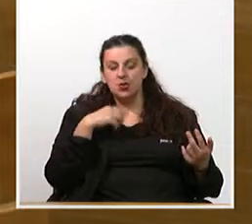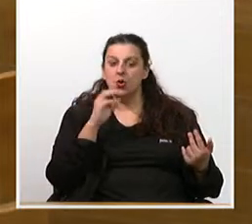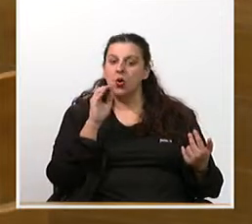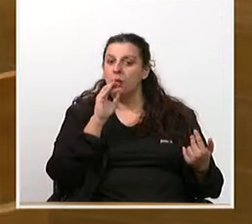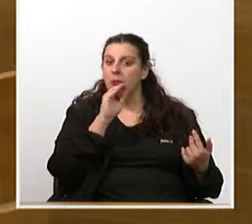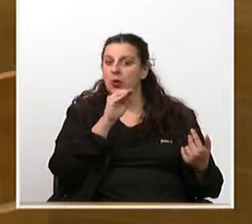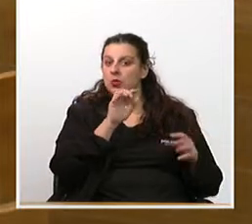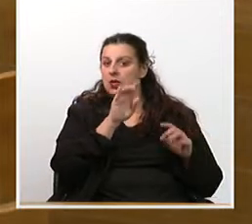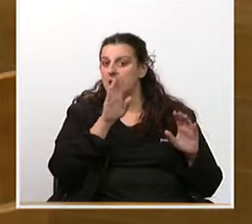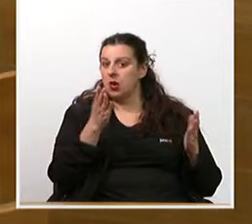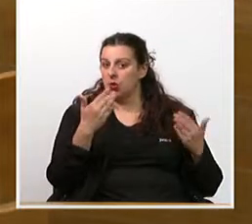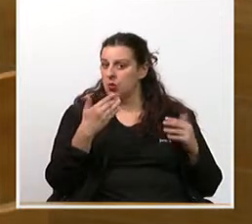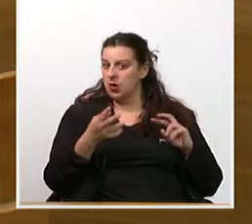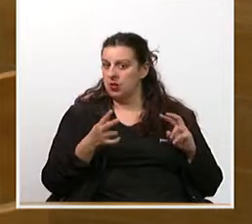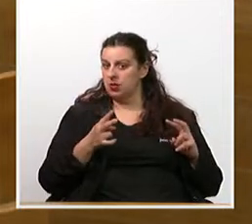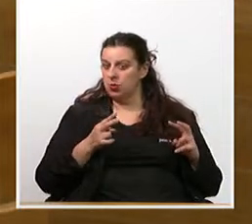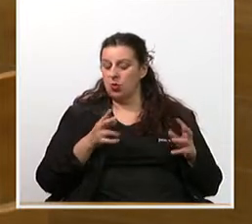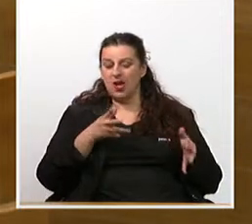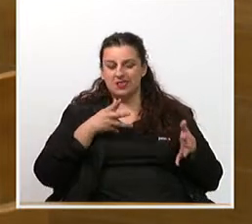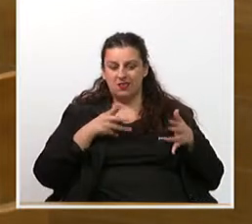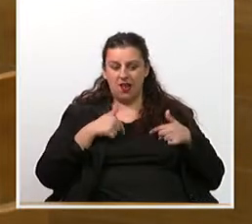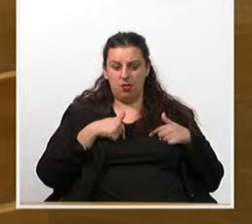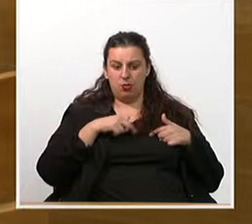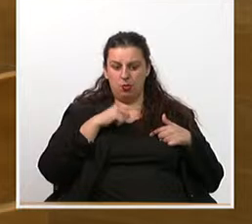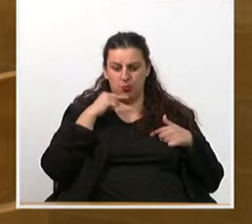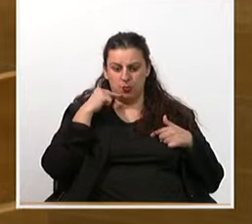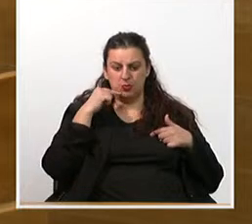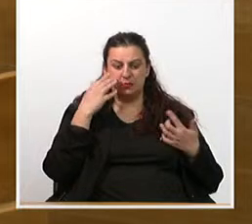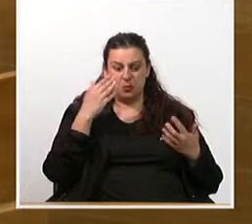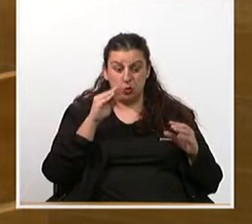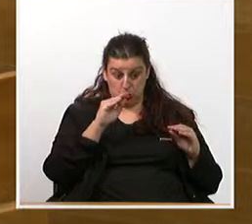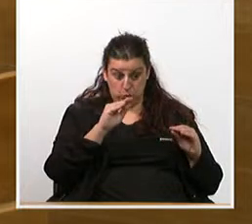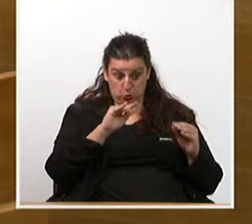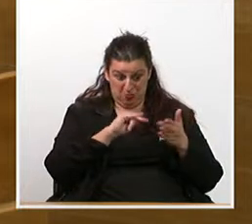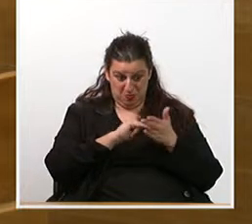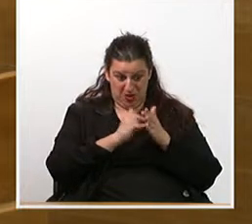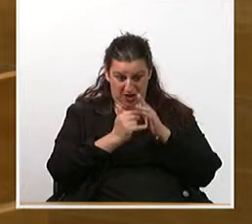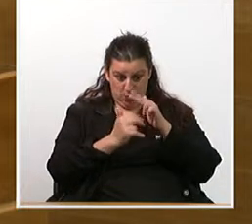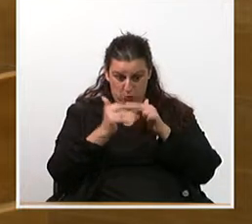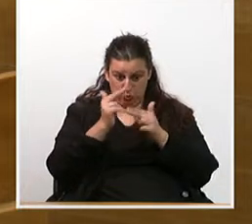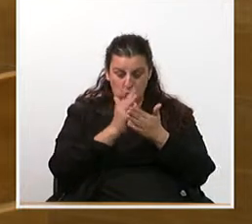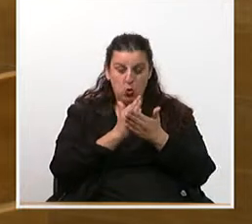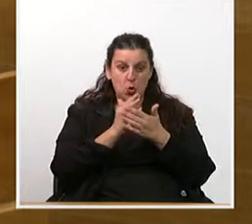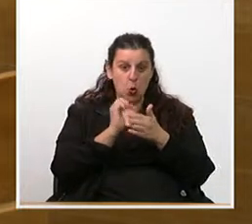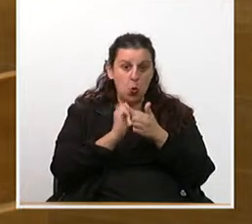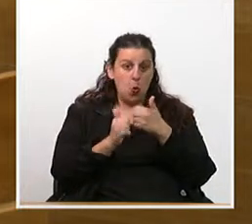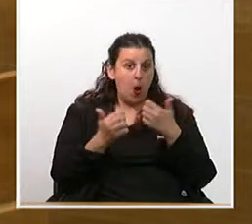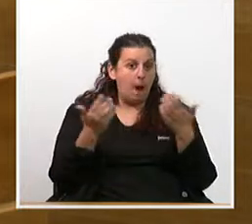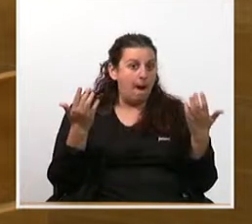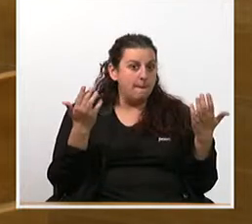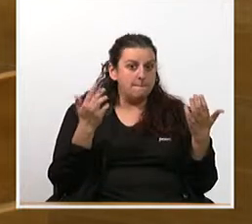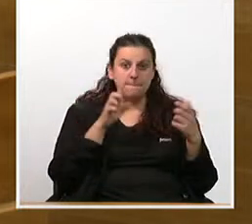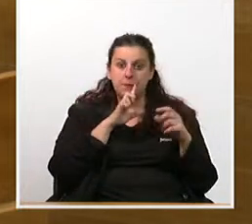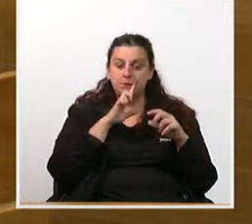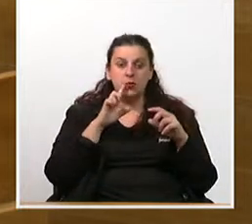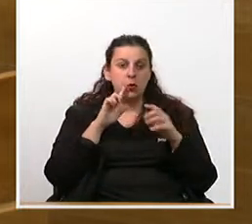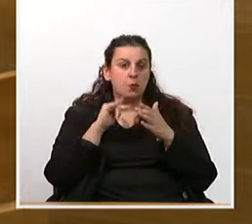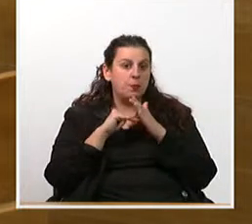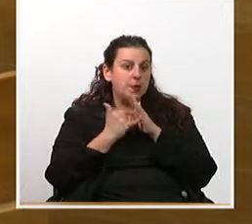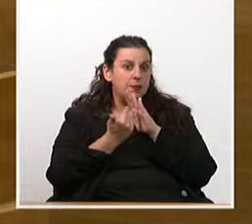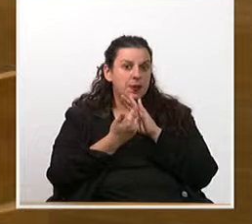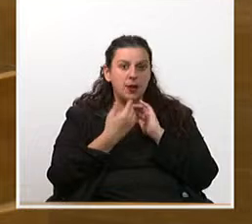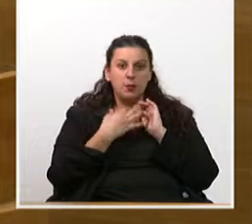parl de comprom no qued clar Quién es el de construcción de eses quién es el nom del se podrí dir exemp